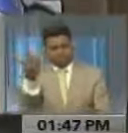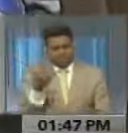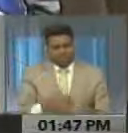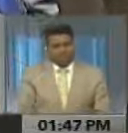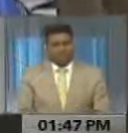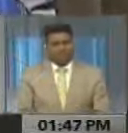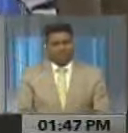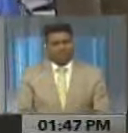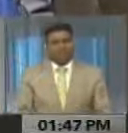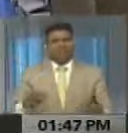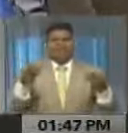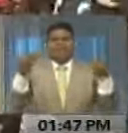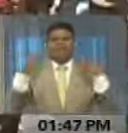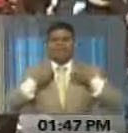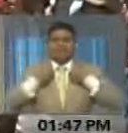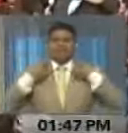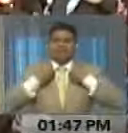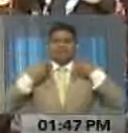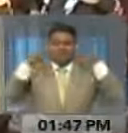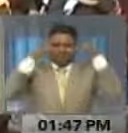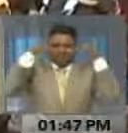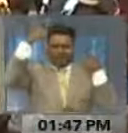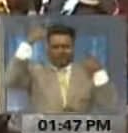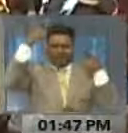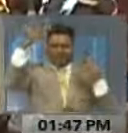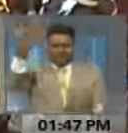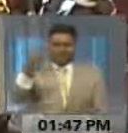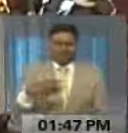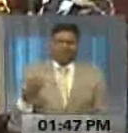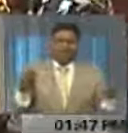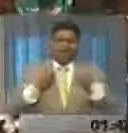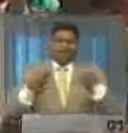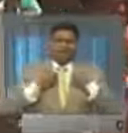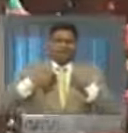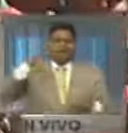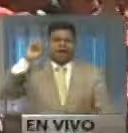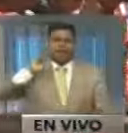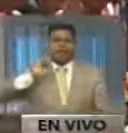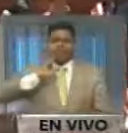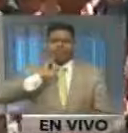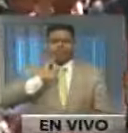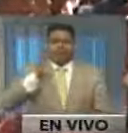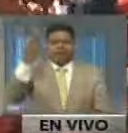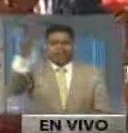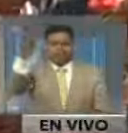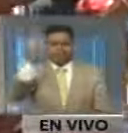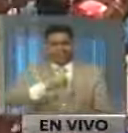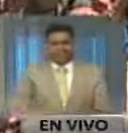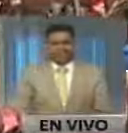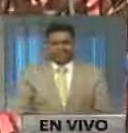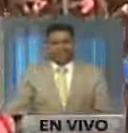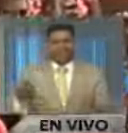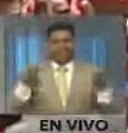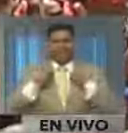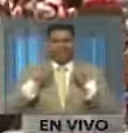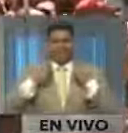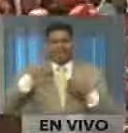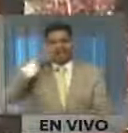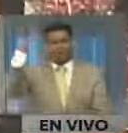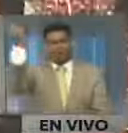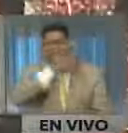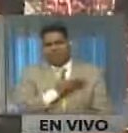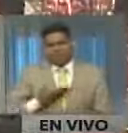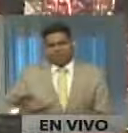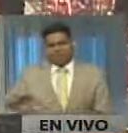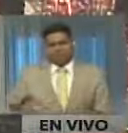¡Que viva Chávez! ¡Que viva Bolívar! ¡Y que viva Nicolás